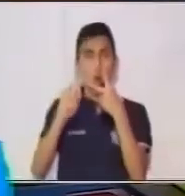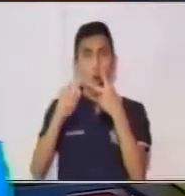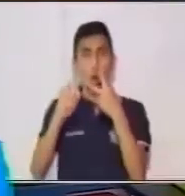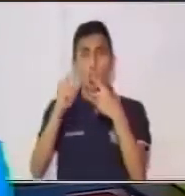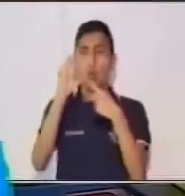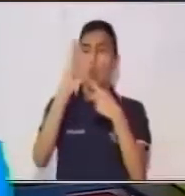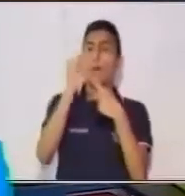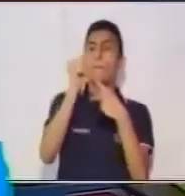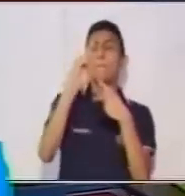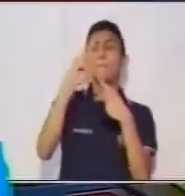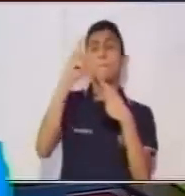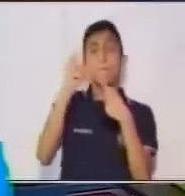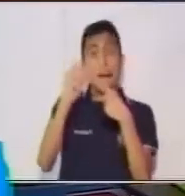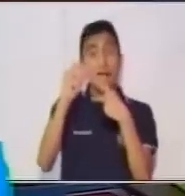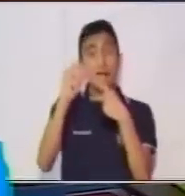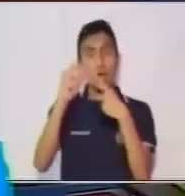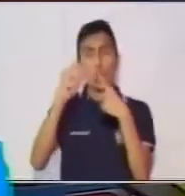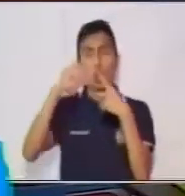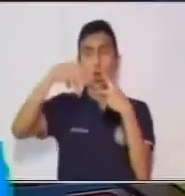Barco,